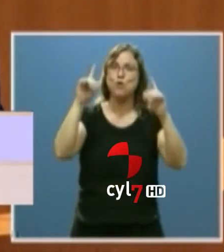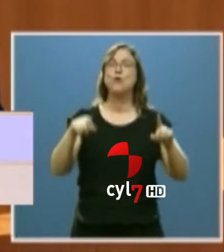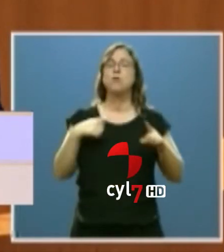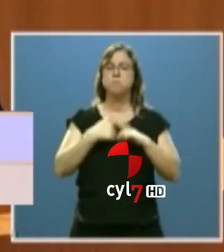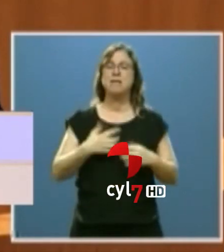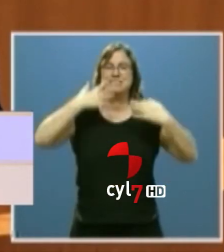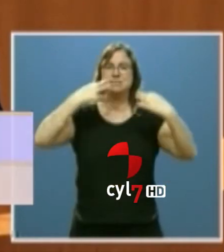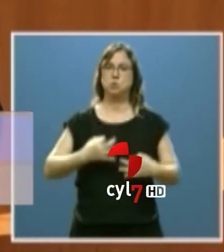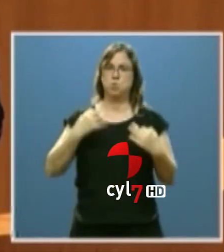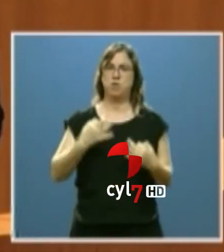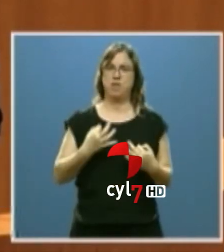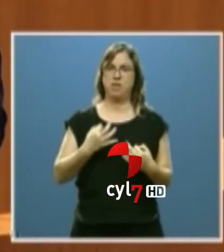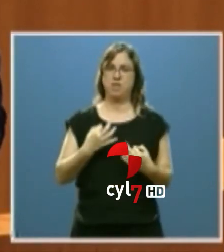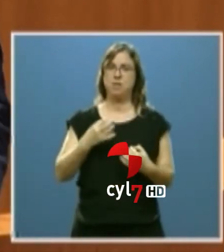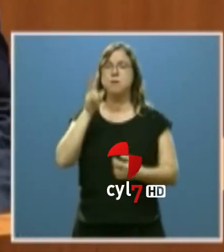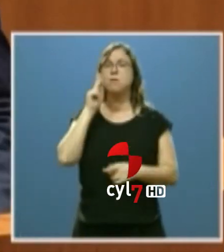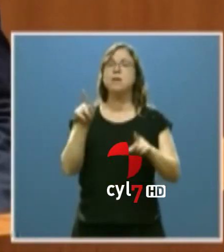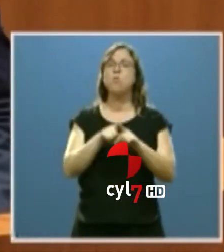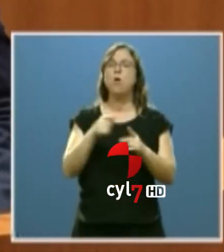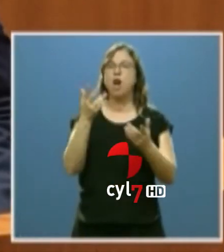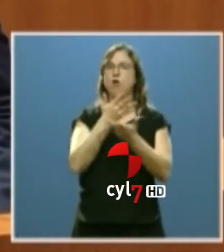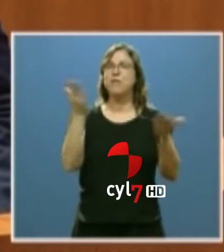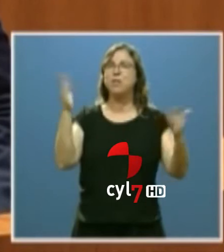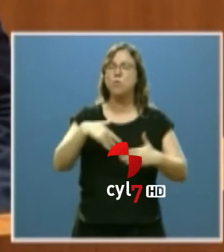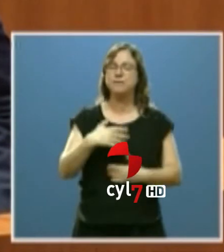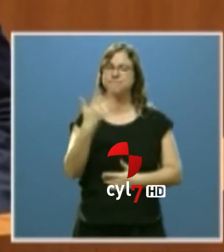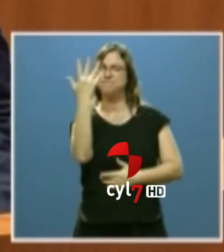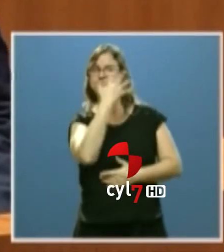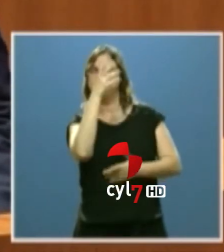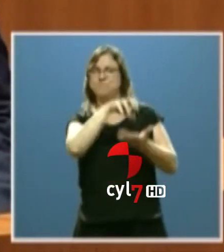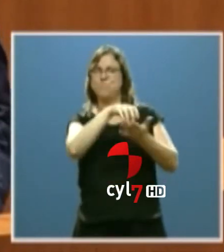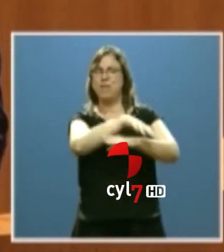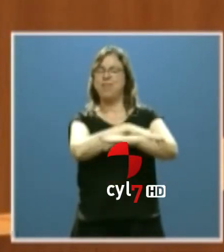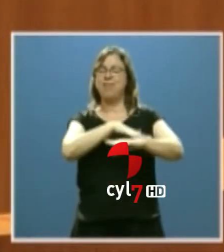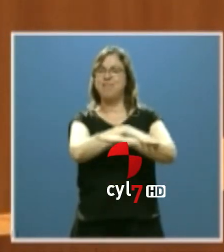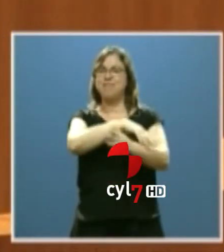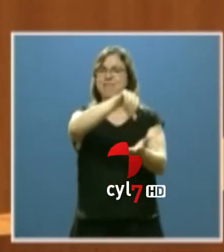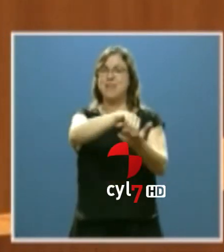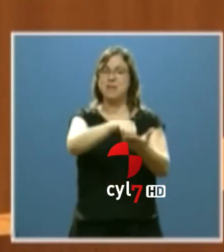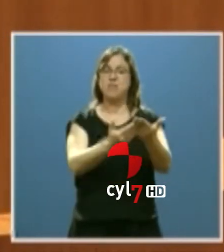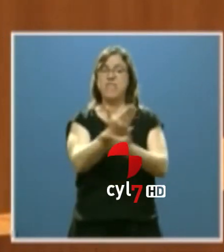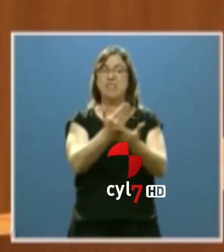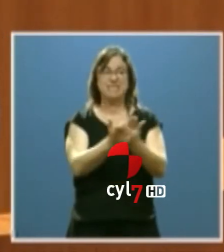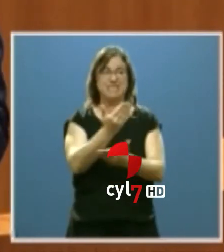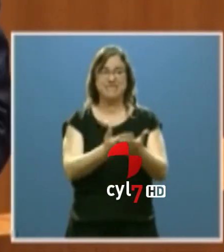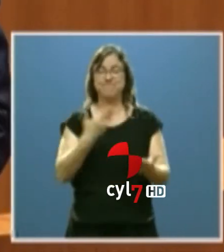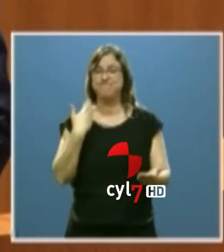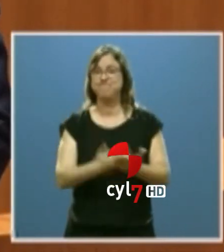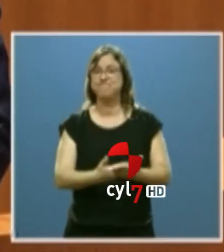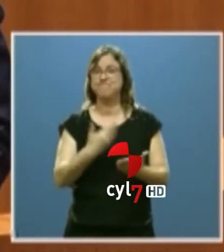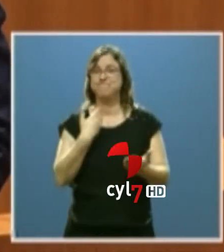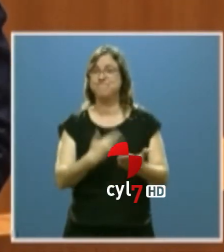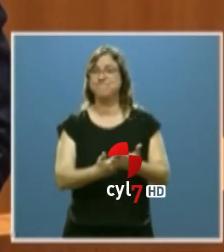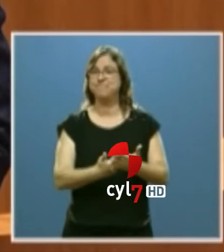con seguridad pero mira también con la desconfianza en un gobierno central que en muy pocos días ha demostrado una extraordinaria